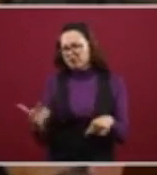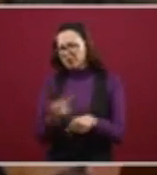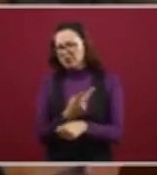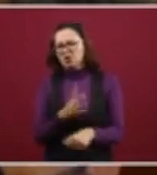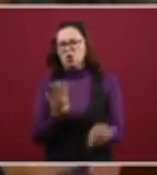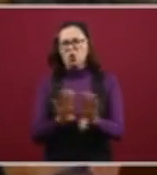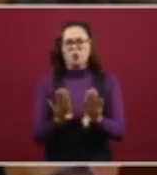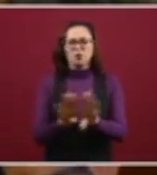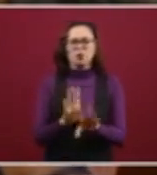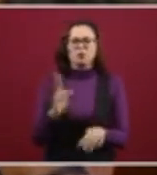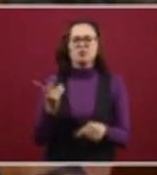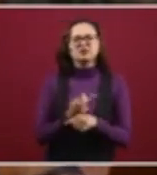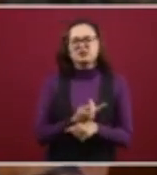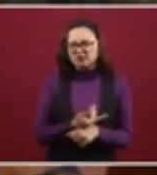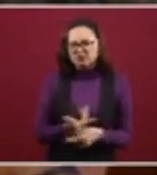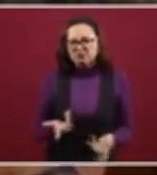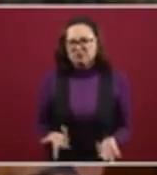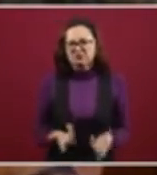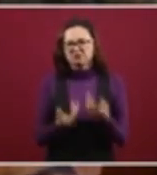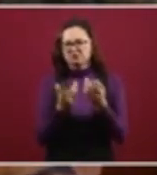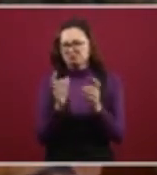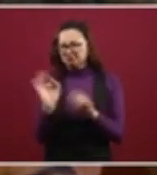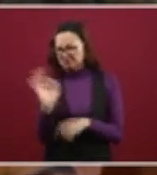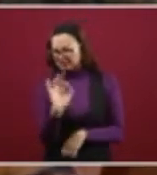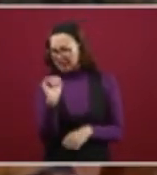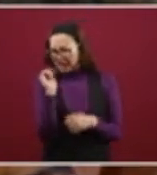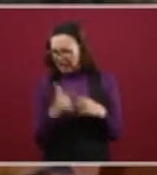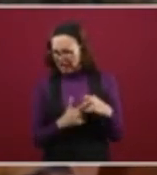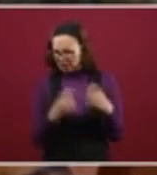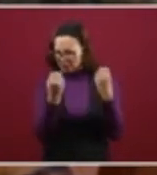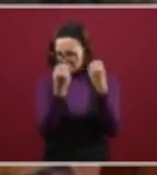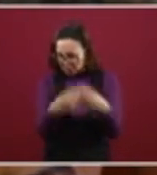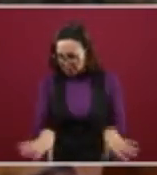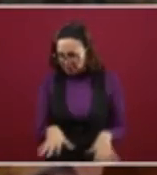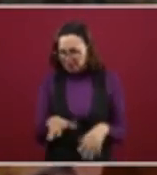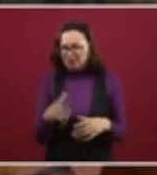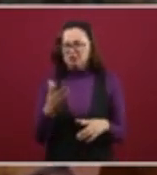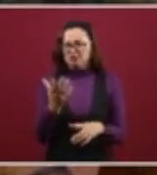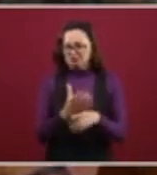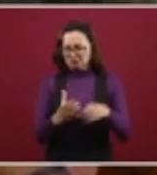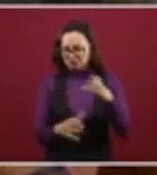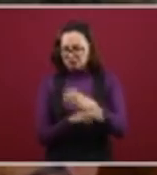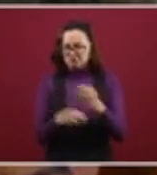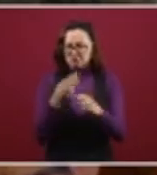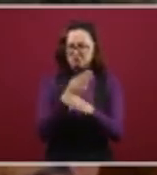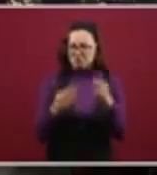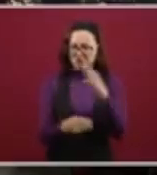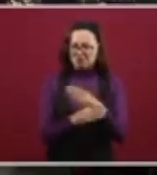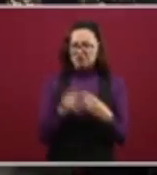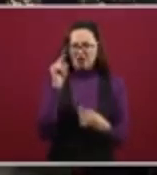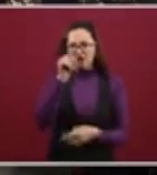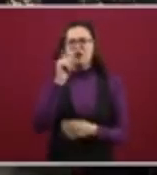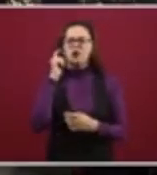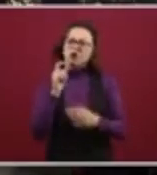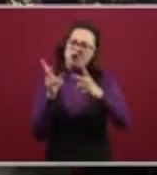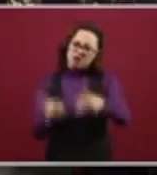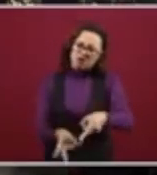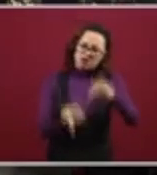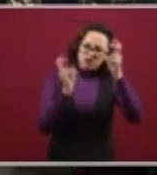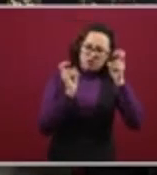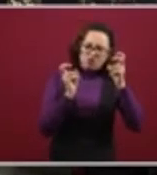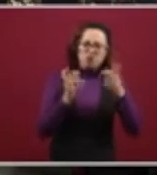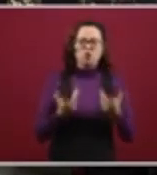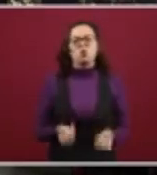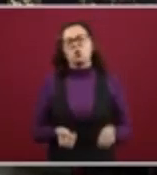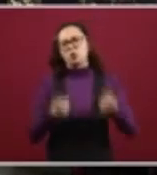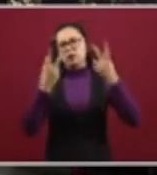está ahorita la situación en cuanto a las pérdidas por este robo de fertilizantes, especialmente en Guerrero, cuántos funcionarios siguen